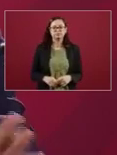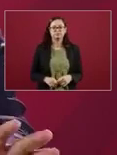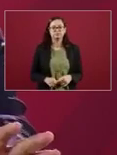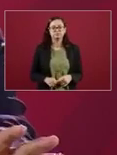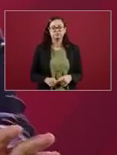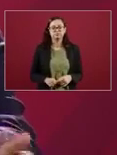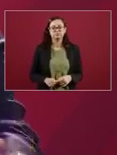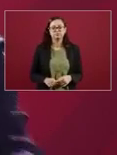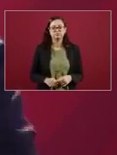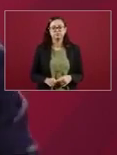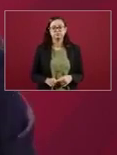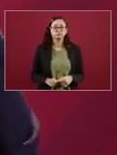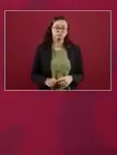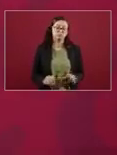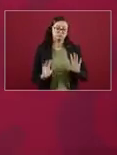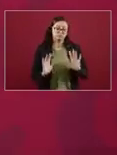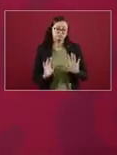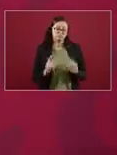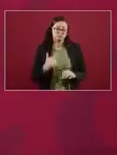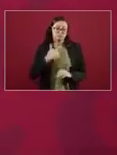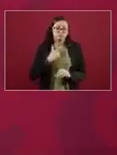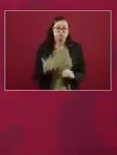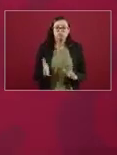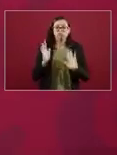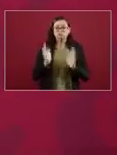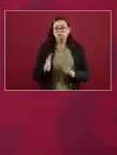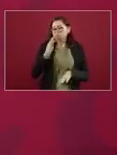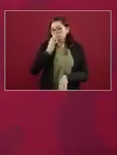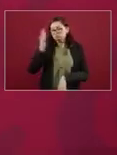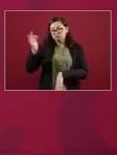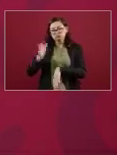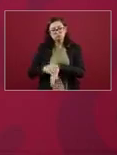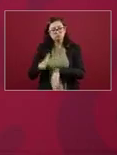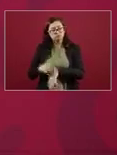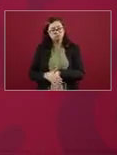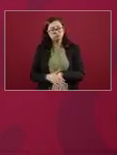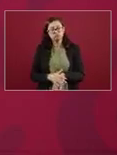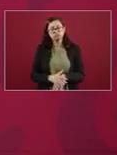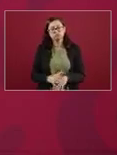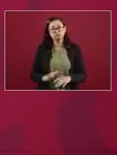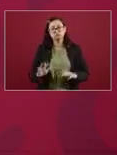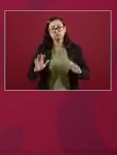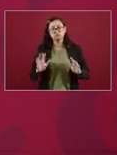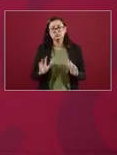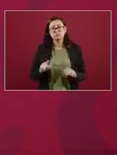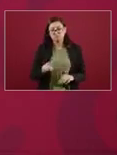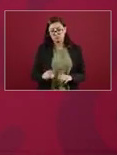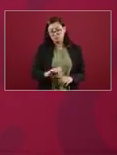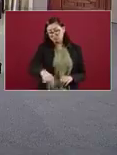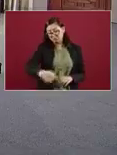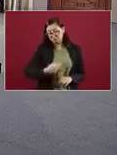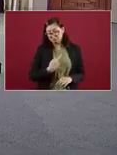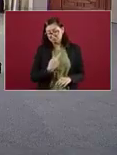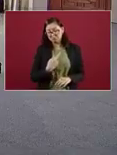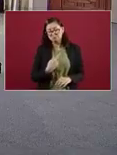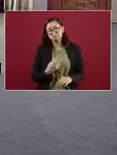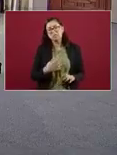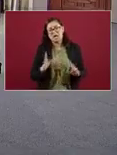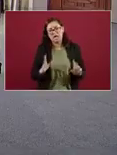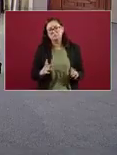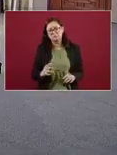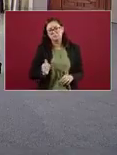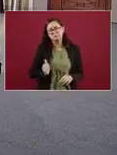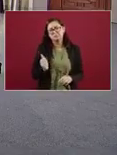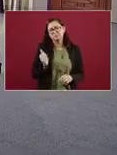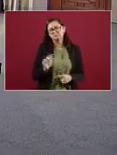Esto yo ya lo he expresado en otras ocasiones y ahora qué bien que me lo preguntas para dejarlo